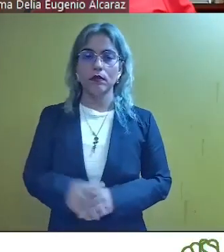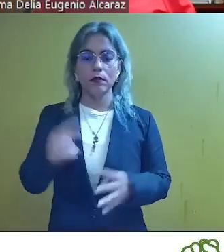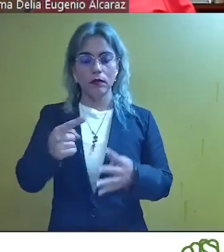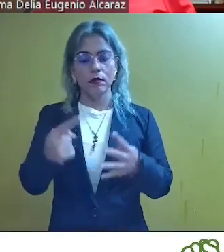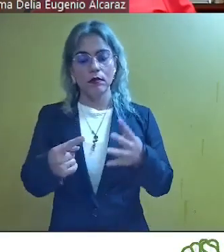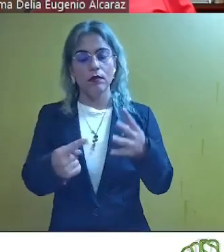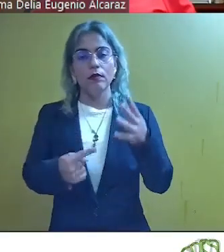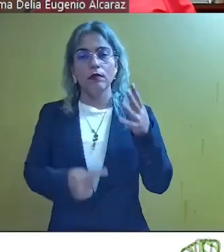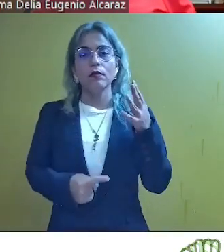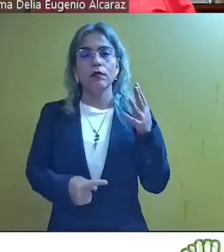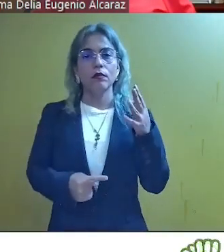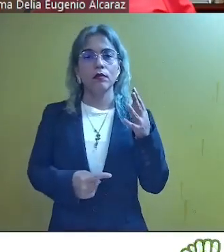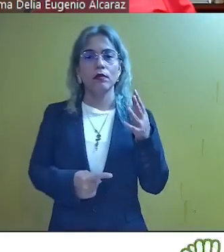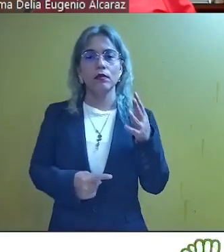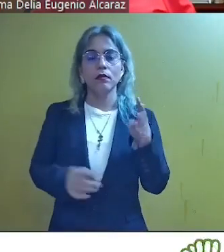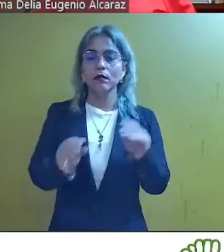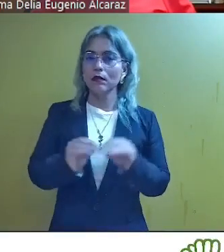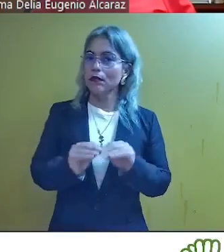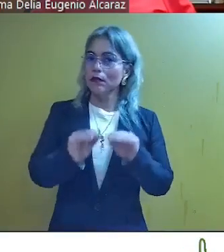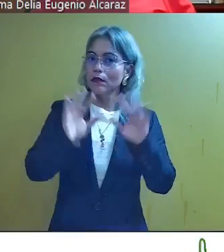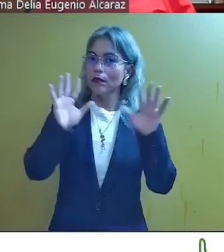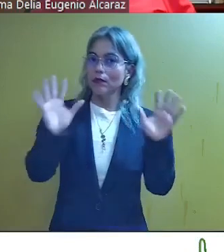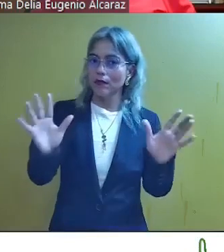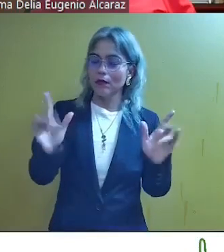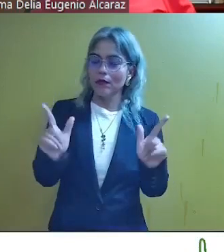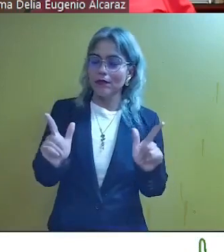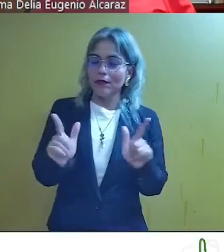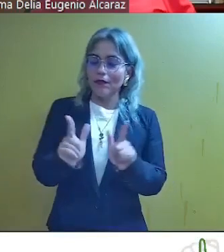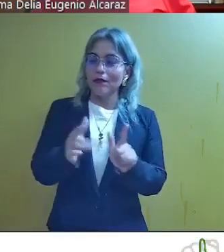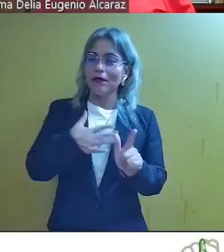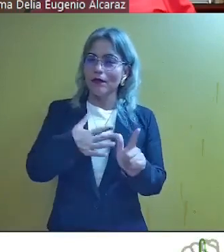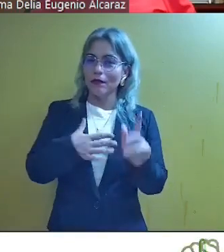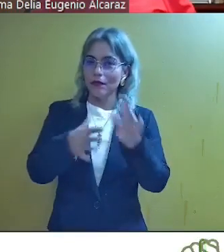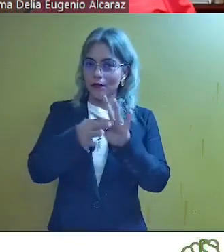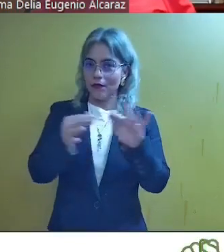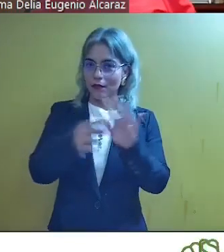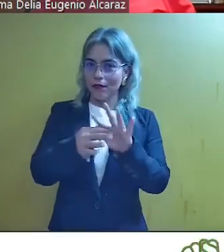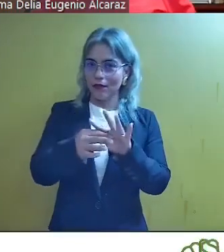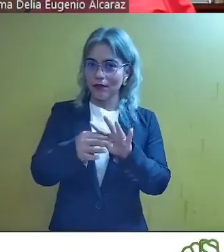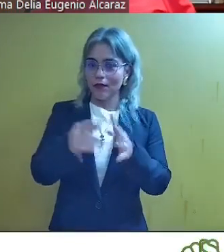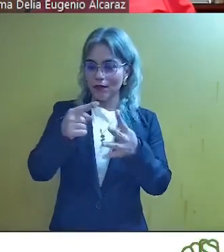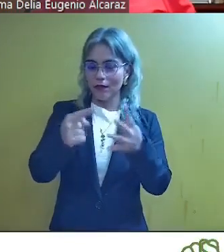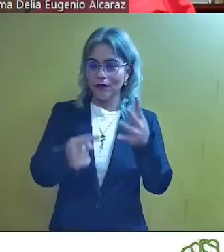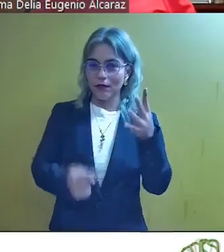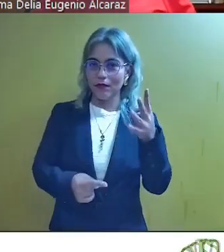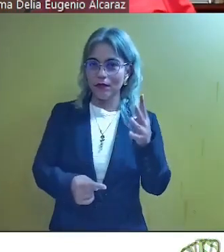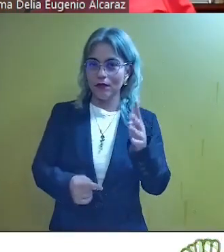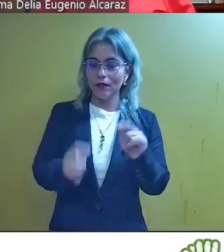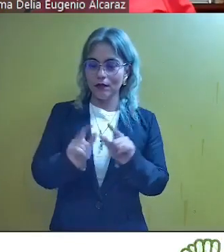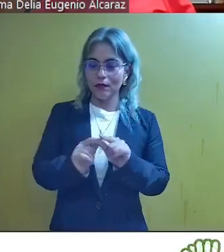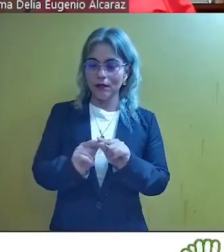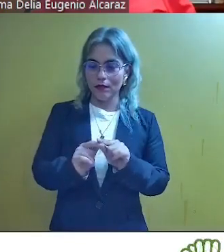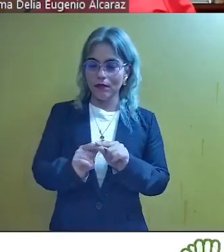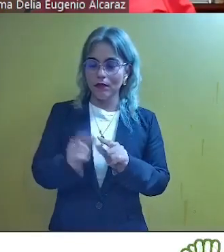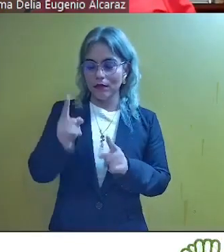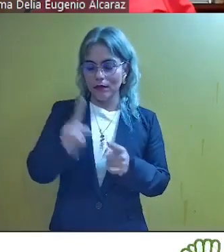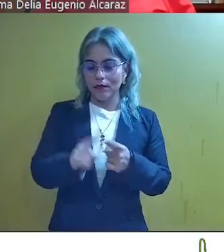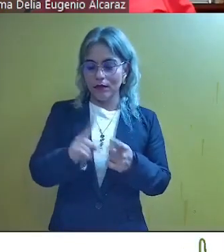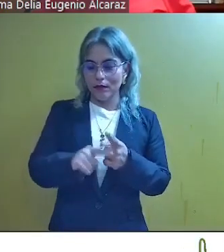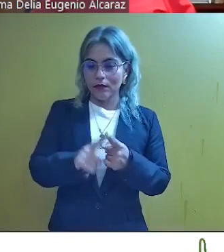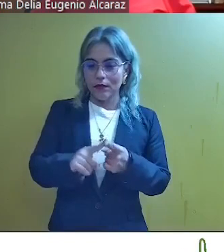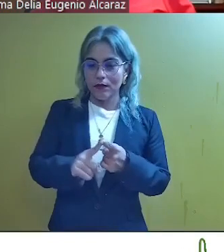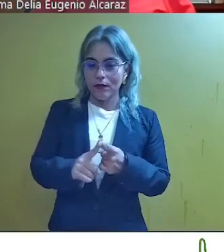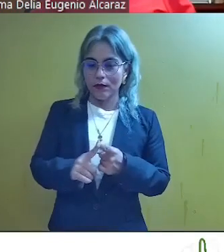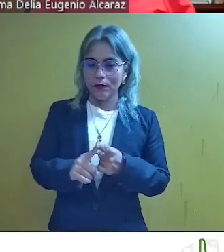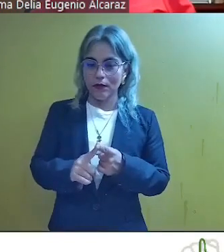manera clara y sintética los voy a mencionar? Efectivamente, uno,